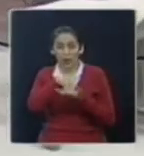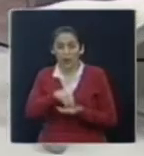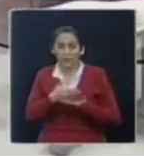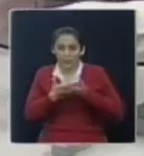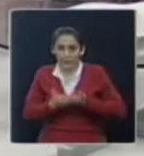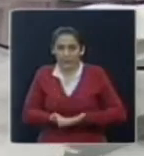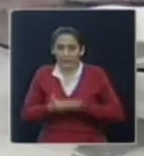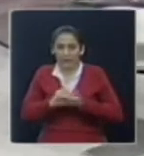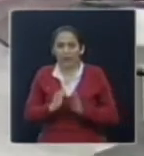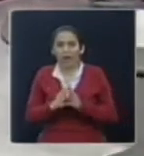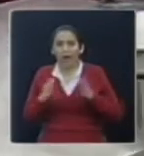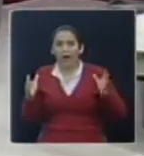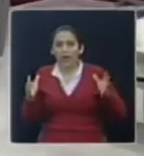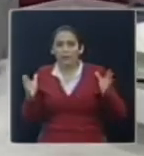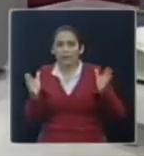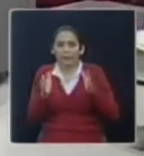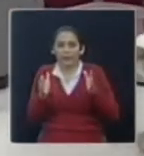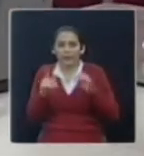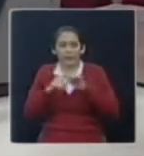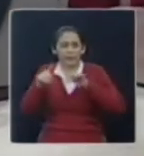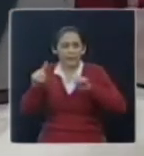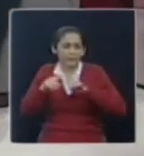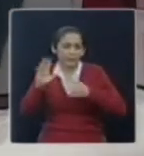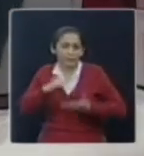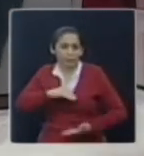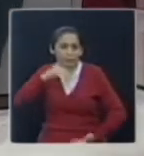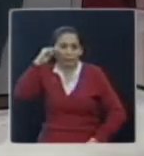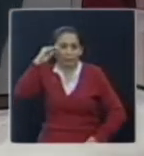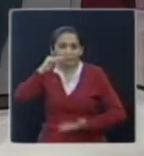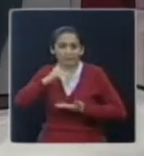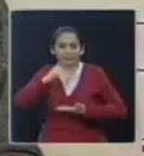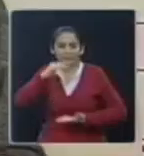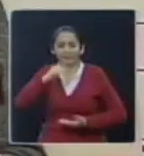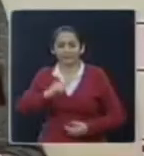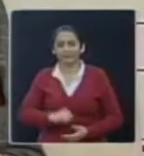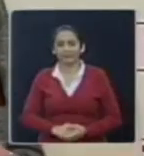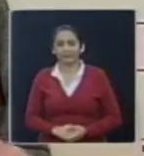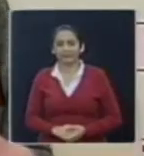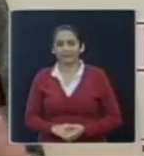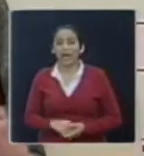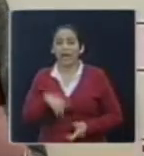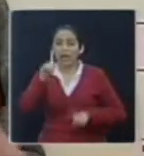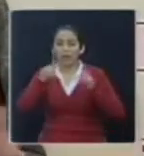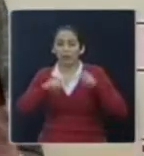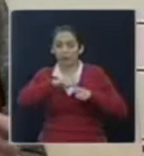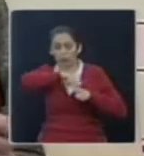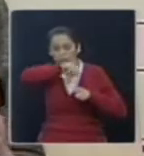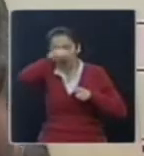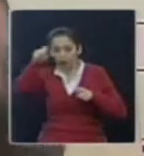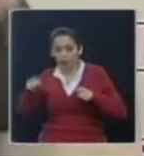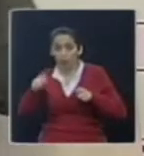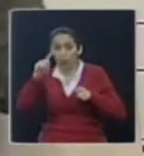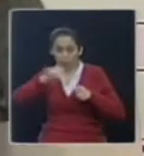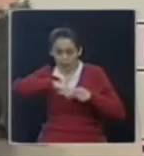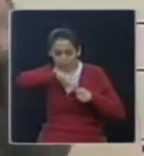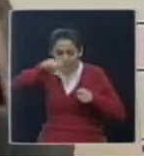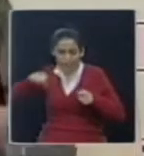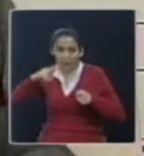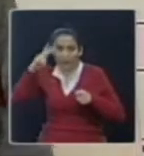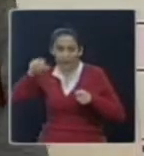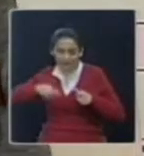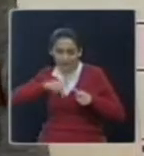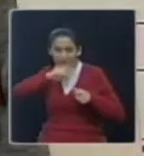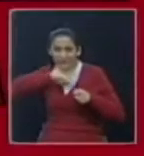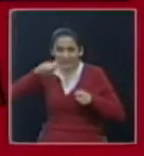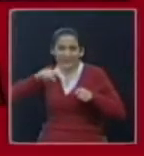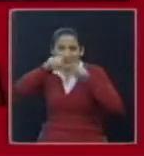diferentes tamaños, vas a poder encontrar mochilas con varios cierres o varios compartimientos de acuerdo a las necesidades que